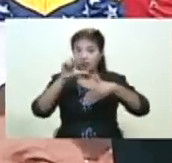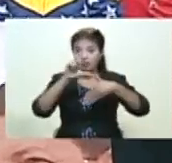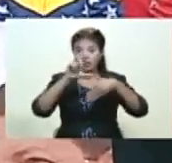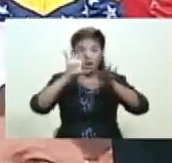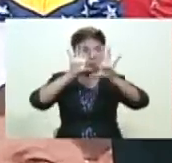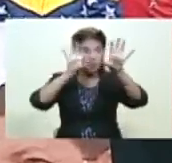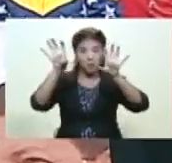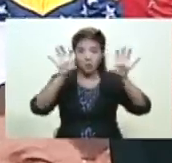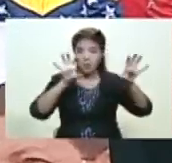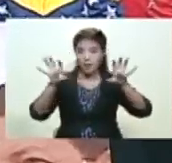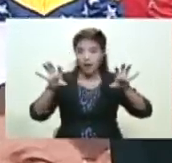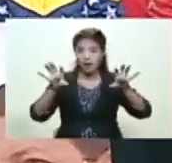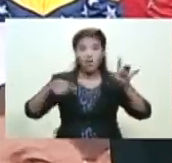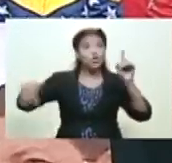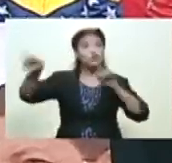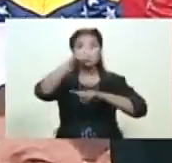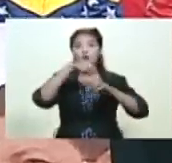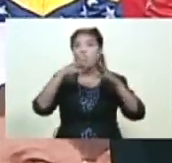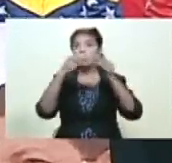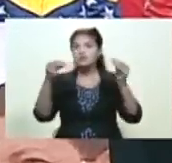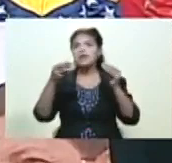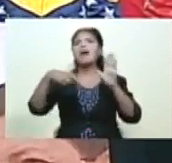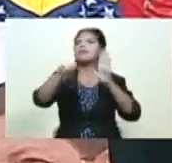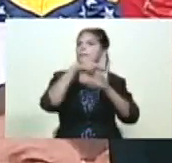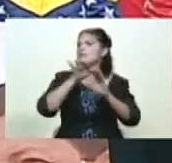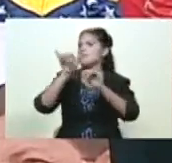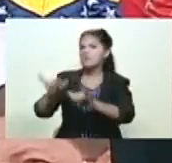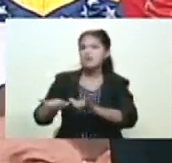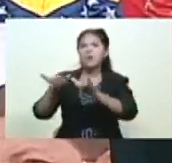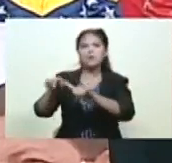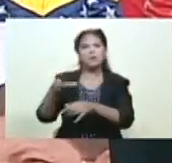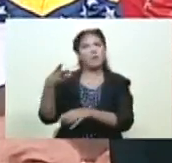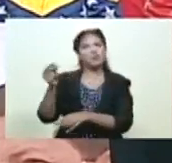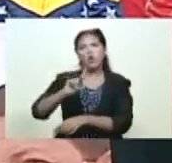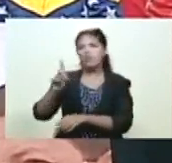Latina salieron todos a repetir lo mismo,